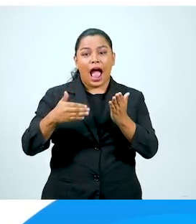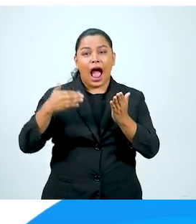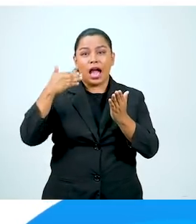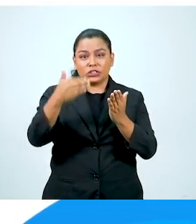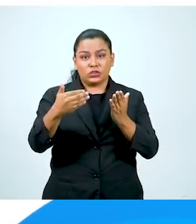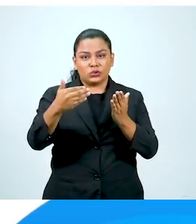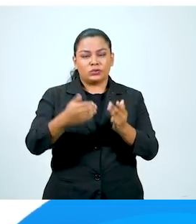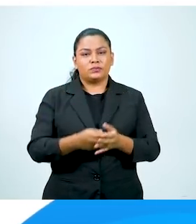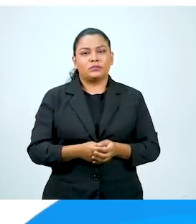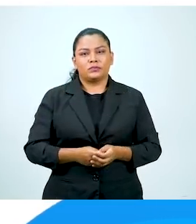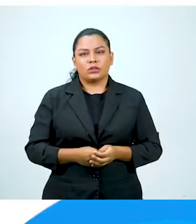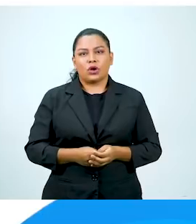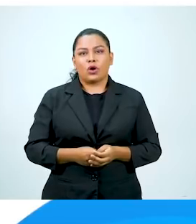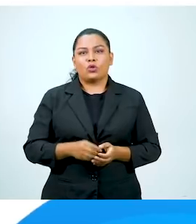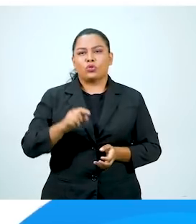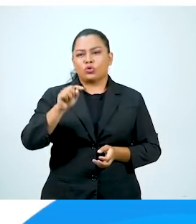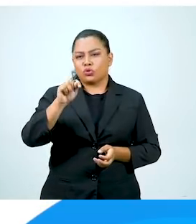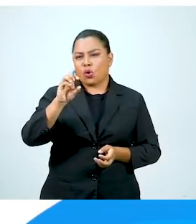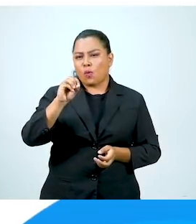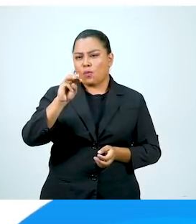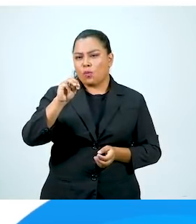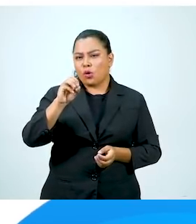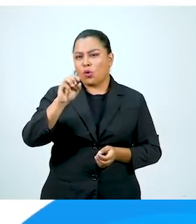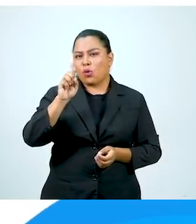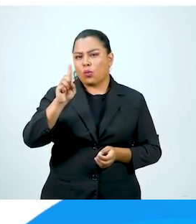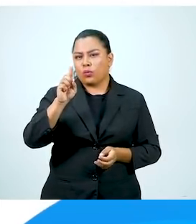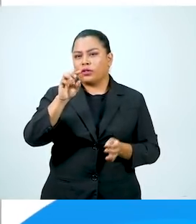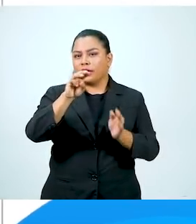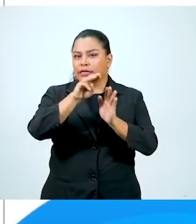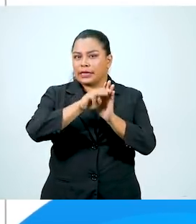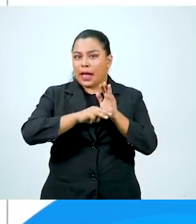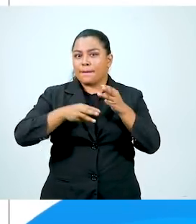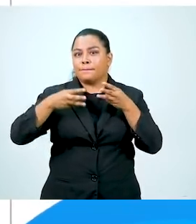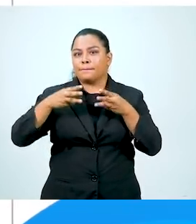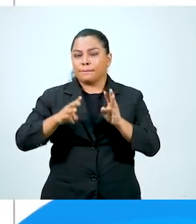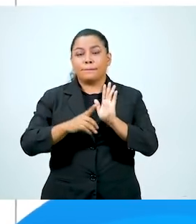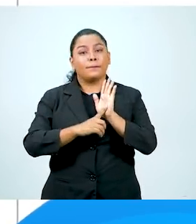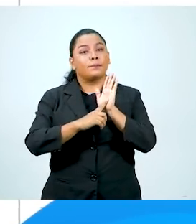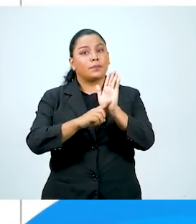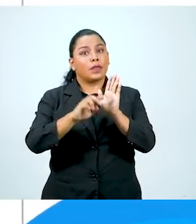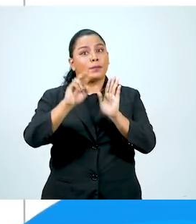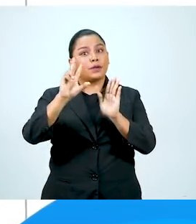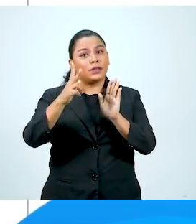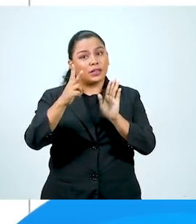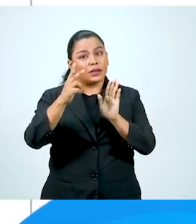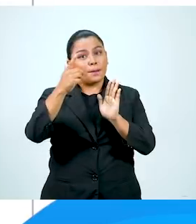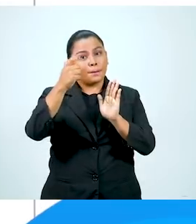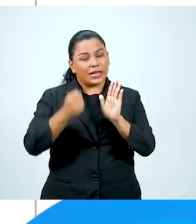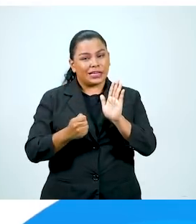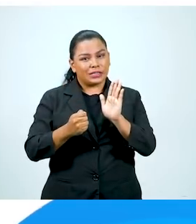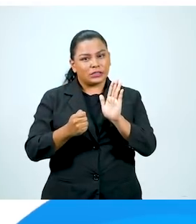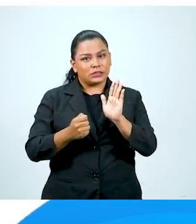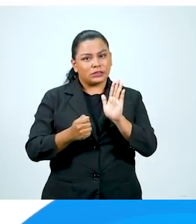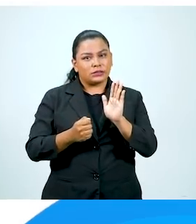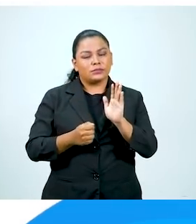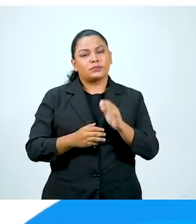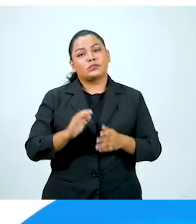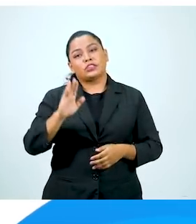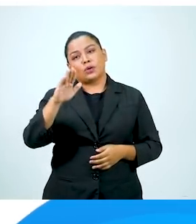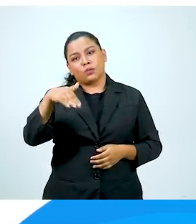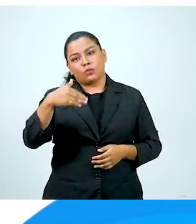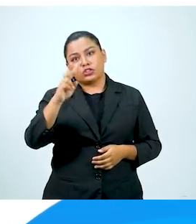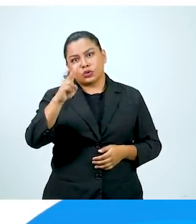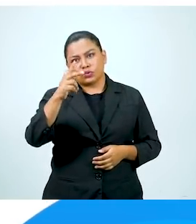Planificación anual. El tomo 1 de la guía metodológica presenta el primer trimestre y el inicio del segundo